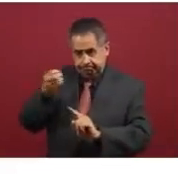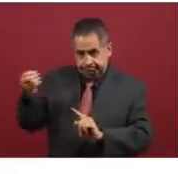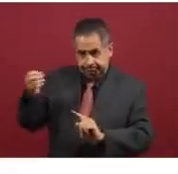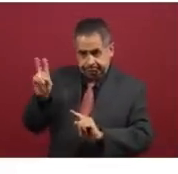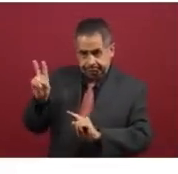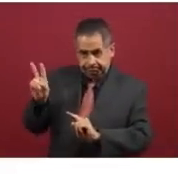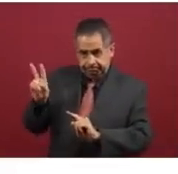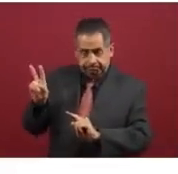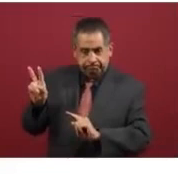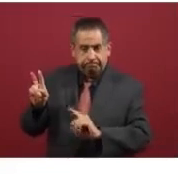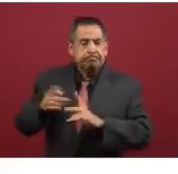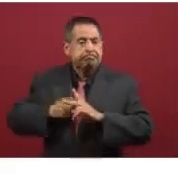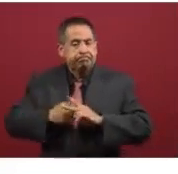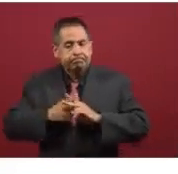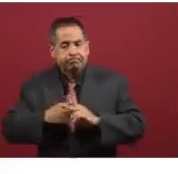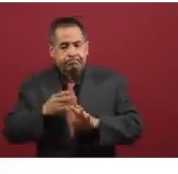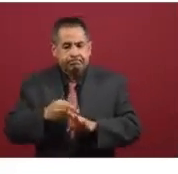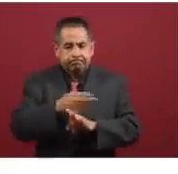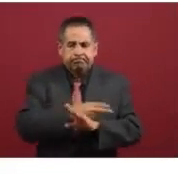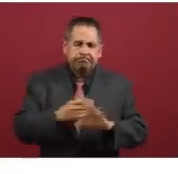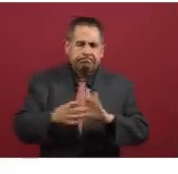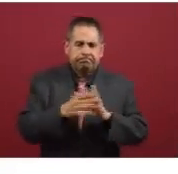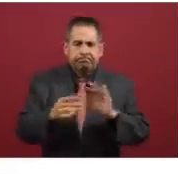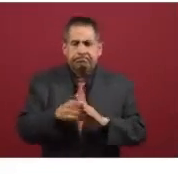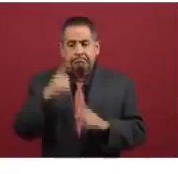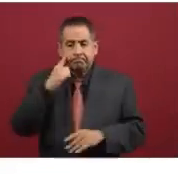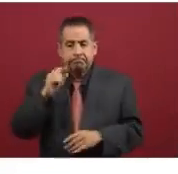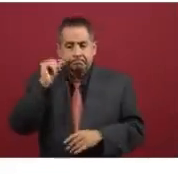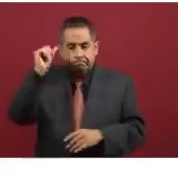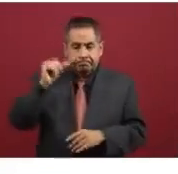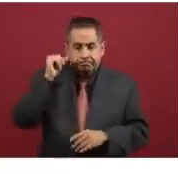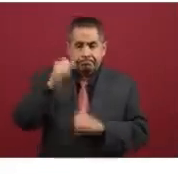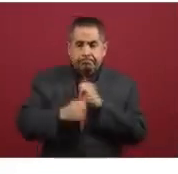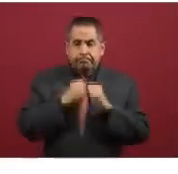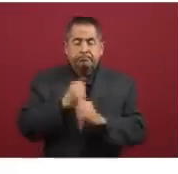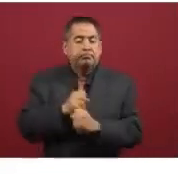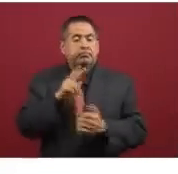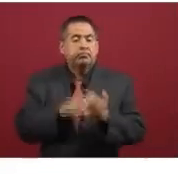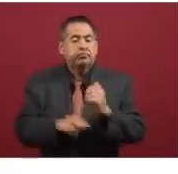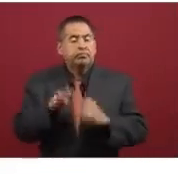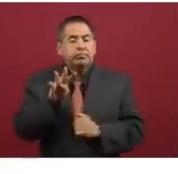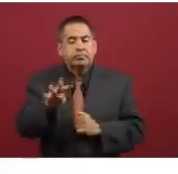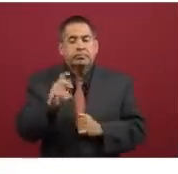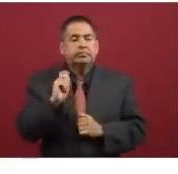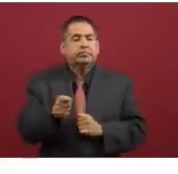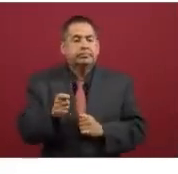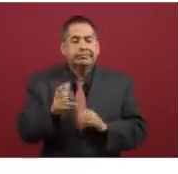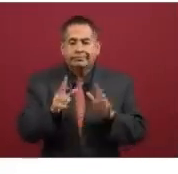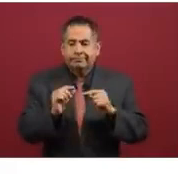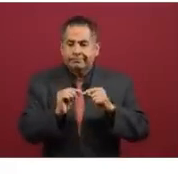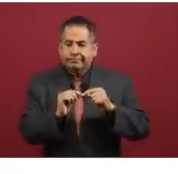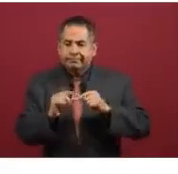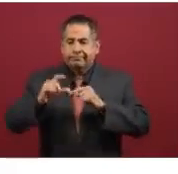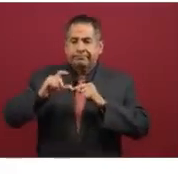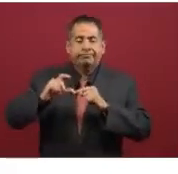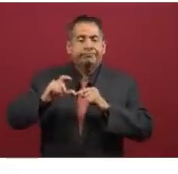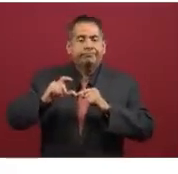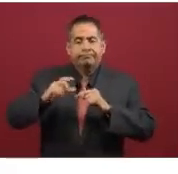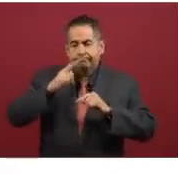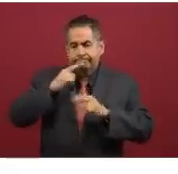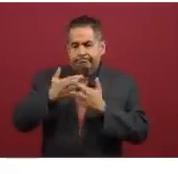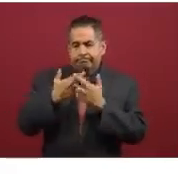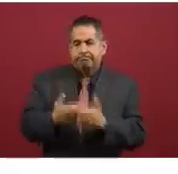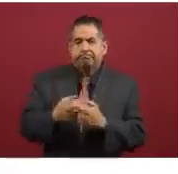acuerdo con cifras preliminares, en el mes de abril de 2019 se registra ya un balance